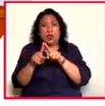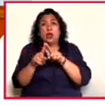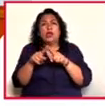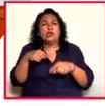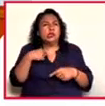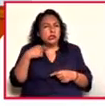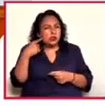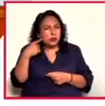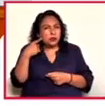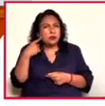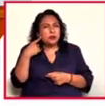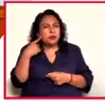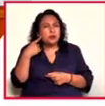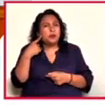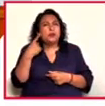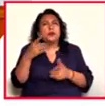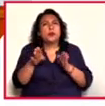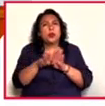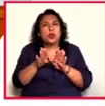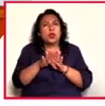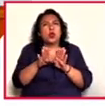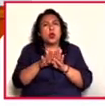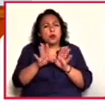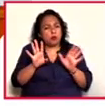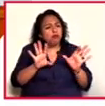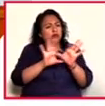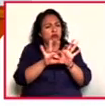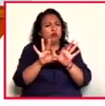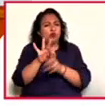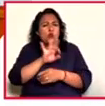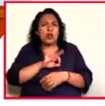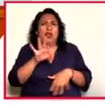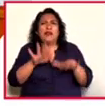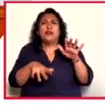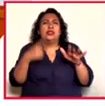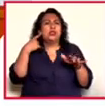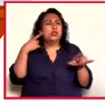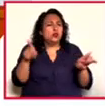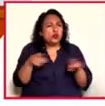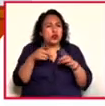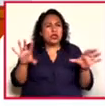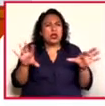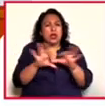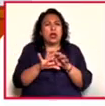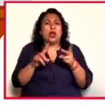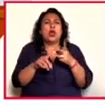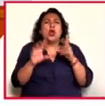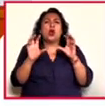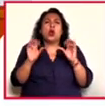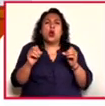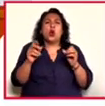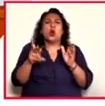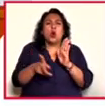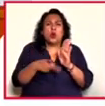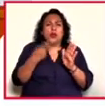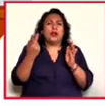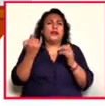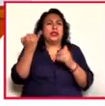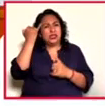como se están hablando entre sí, a veces por medio de la musicalidad, a veces por medio de la repetición de algunas